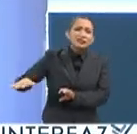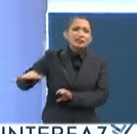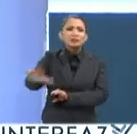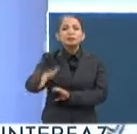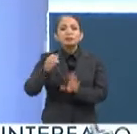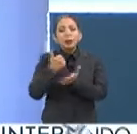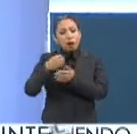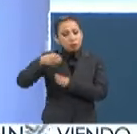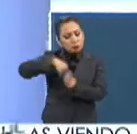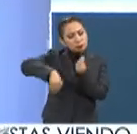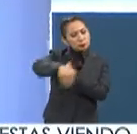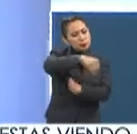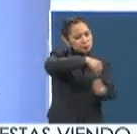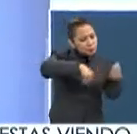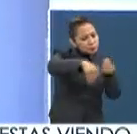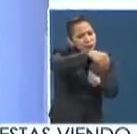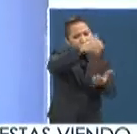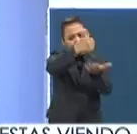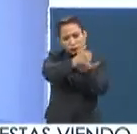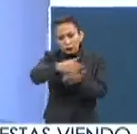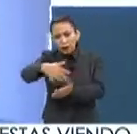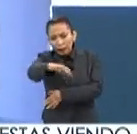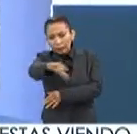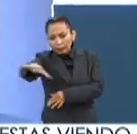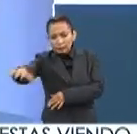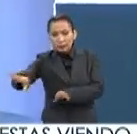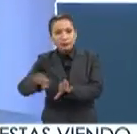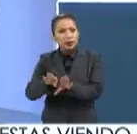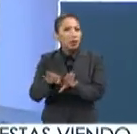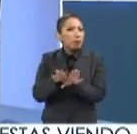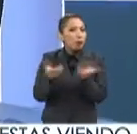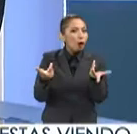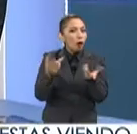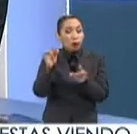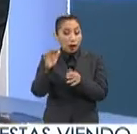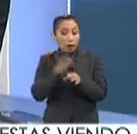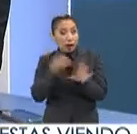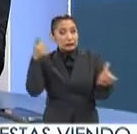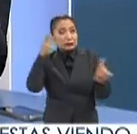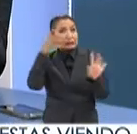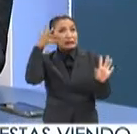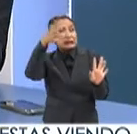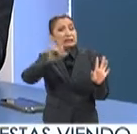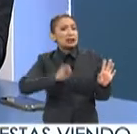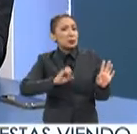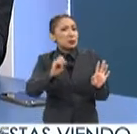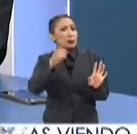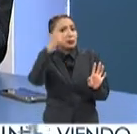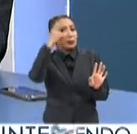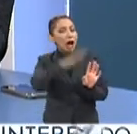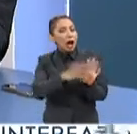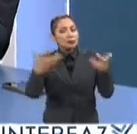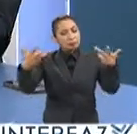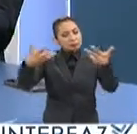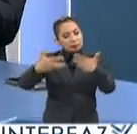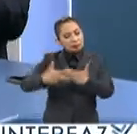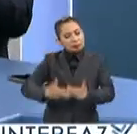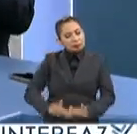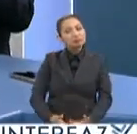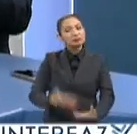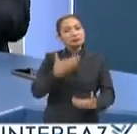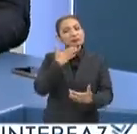la sustentabilidad de las ciudades, como uno de los grandes retos del siglo XXI para hacer más armonioso